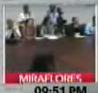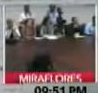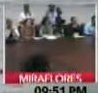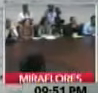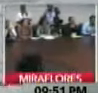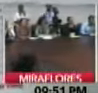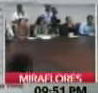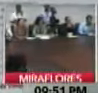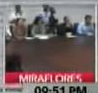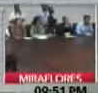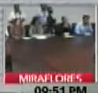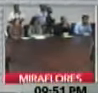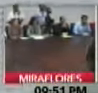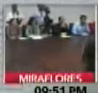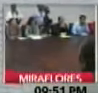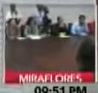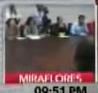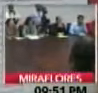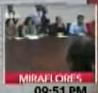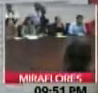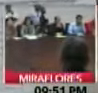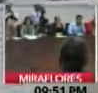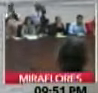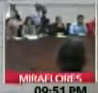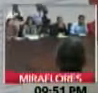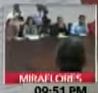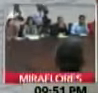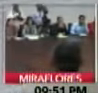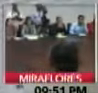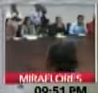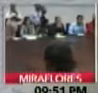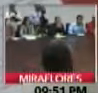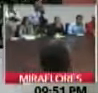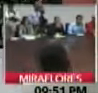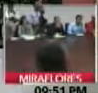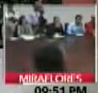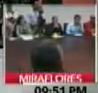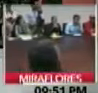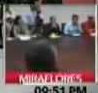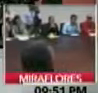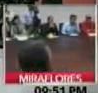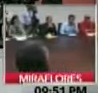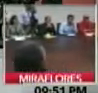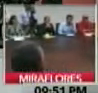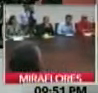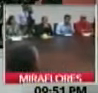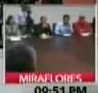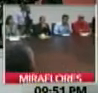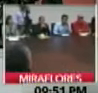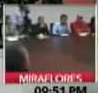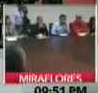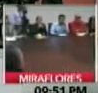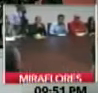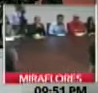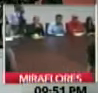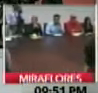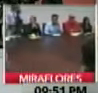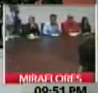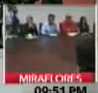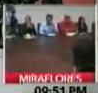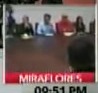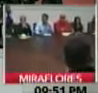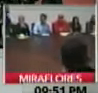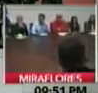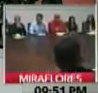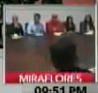¿Ah? Sí, no, ya no, ya estaba claro por dónde iba, pues. ¿Y dónde está la causa R ahorita? Dice que